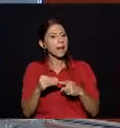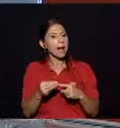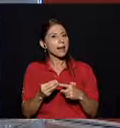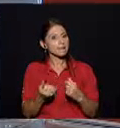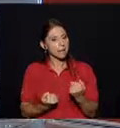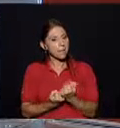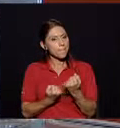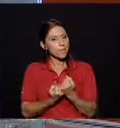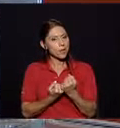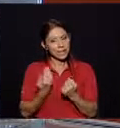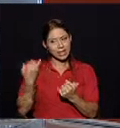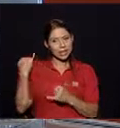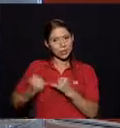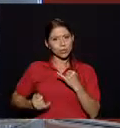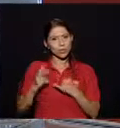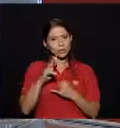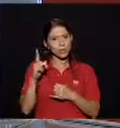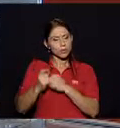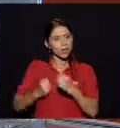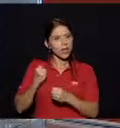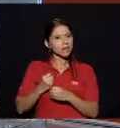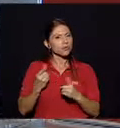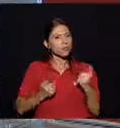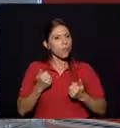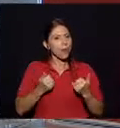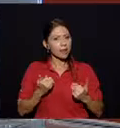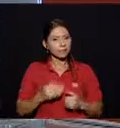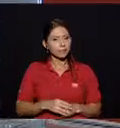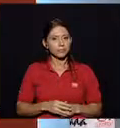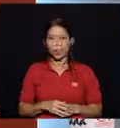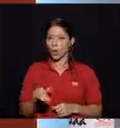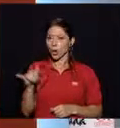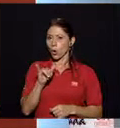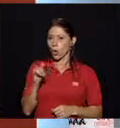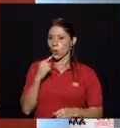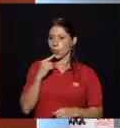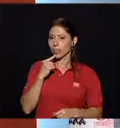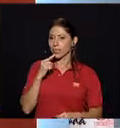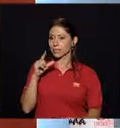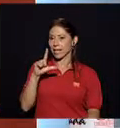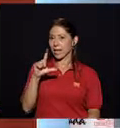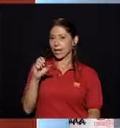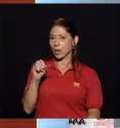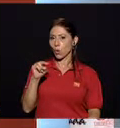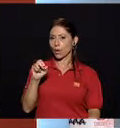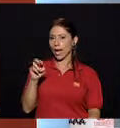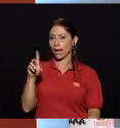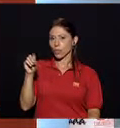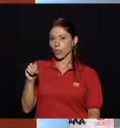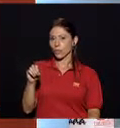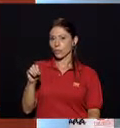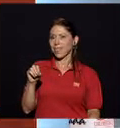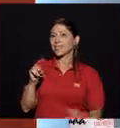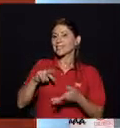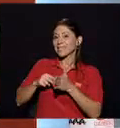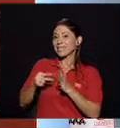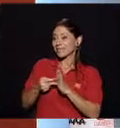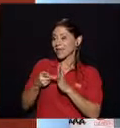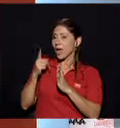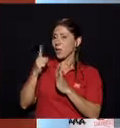últimos 20 años, 21 años ya? Bueno, creo que ahí, como Leonardo lo dice, se trata de una plataforma de análisis que le